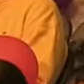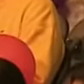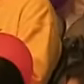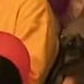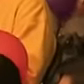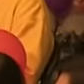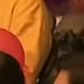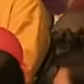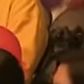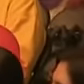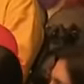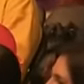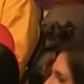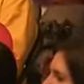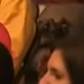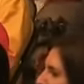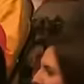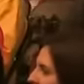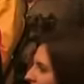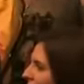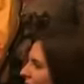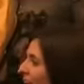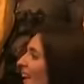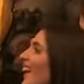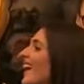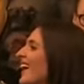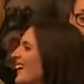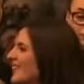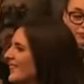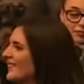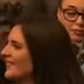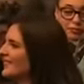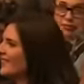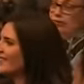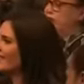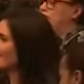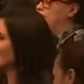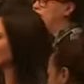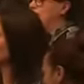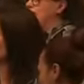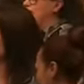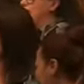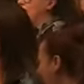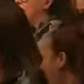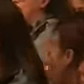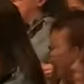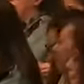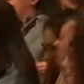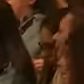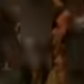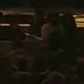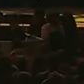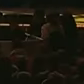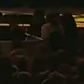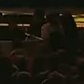distancia con los micros, pero desde luego por momentos nos hemos perdido. En cualquier caso, van a retomar a Esclavos